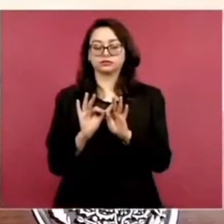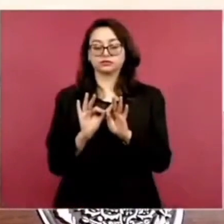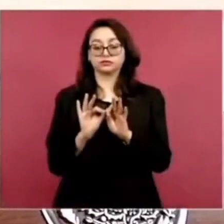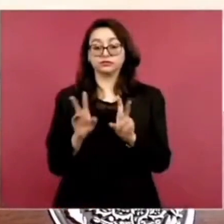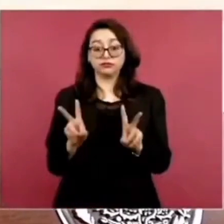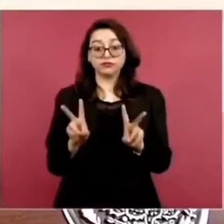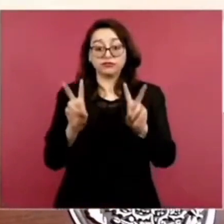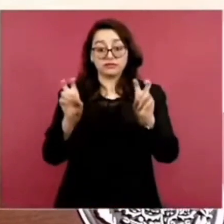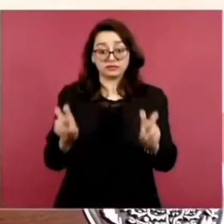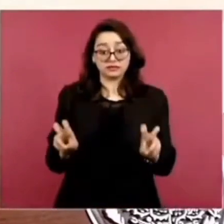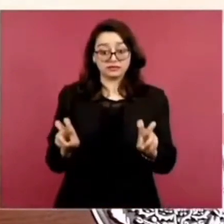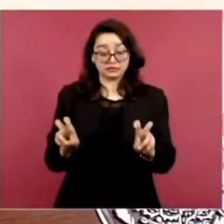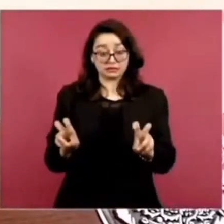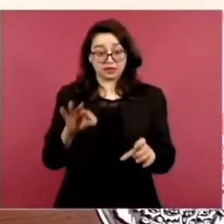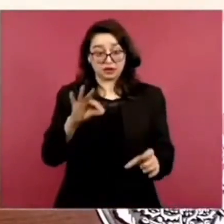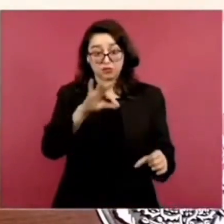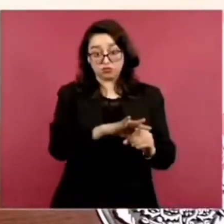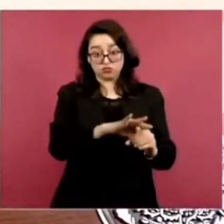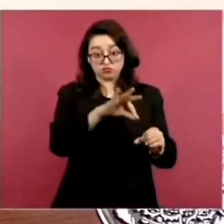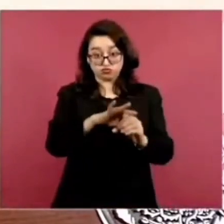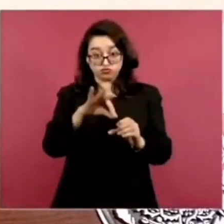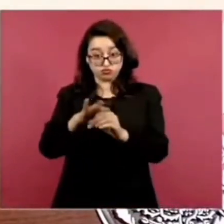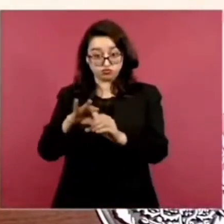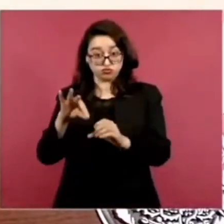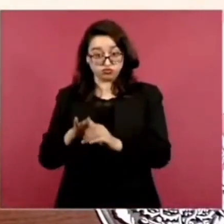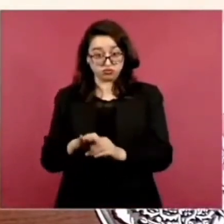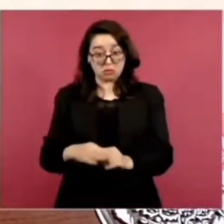elegir a las nuevas autoridades, es también